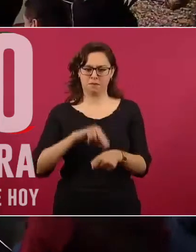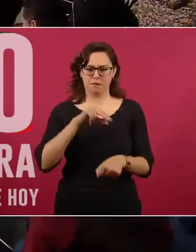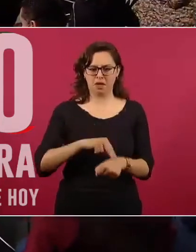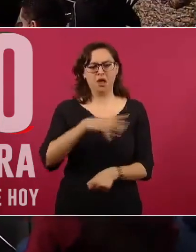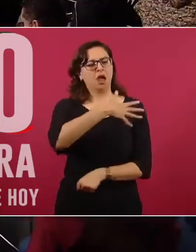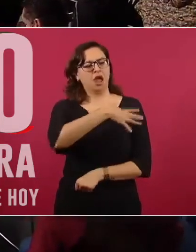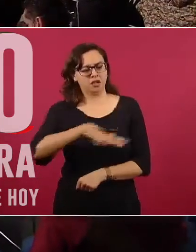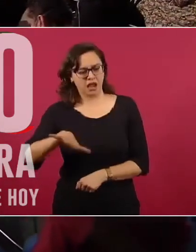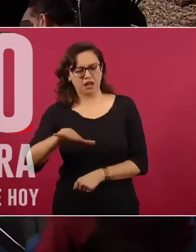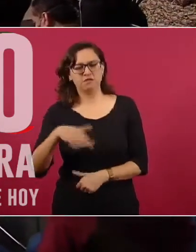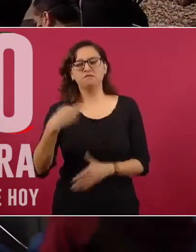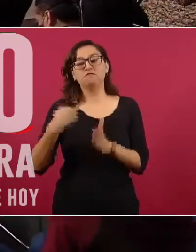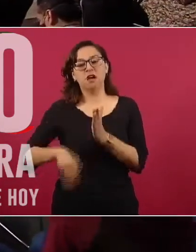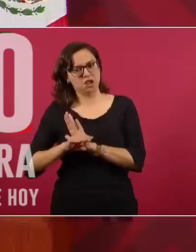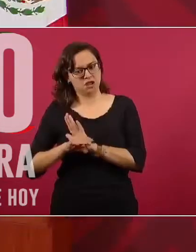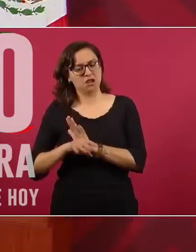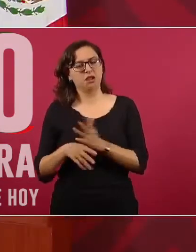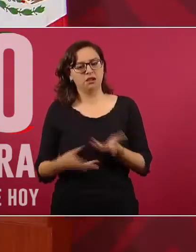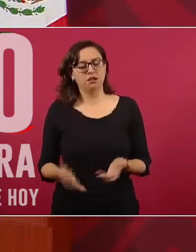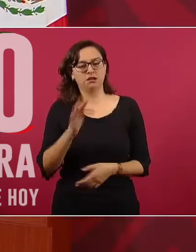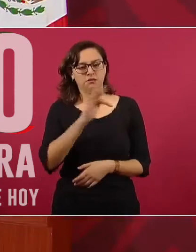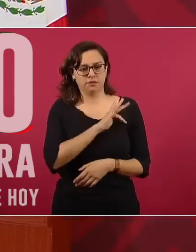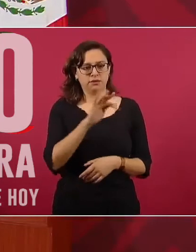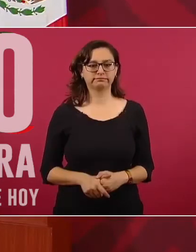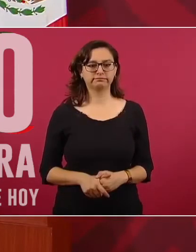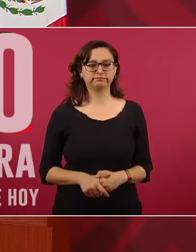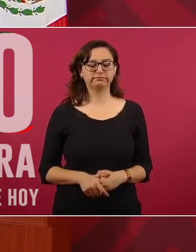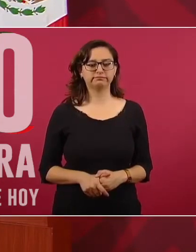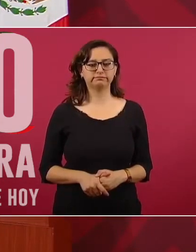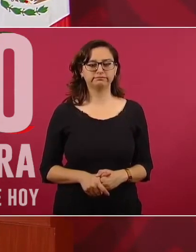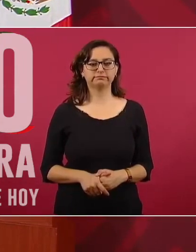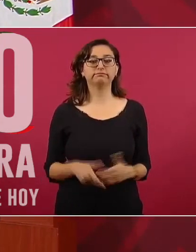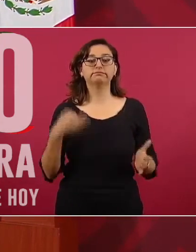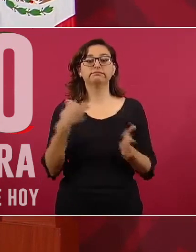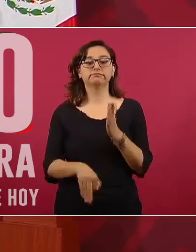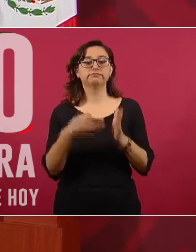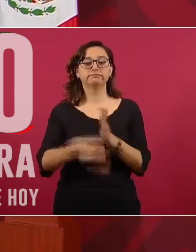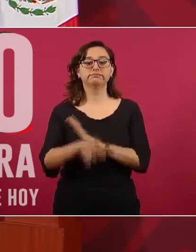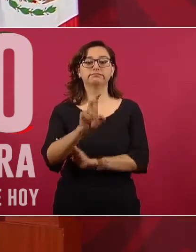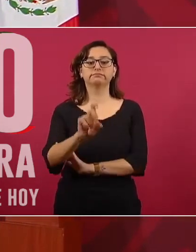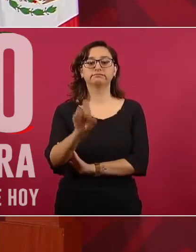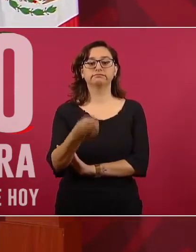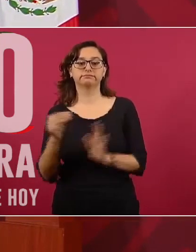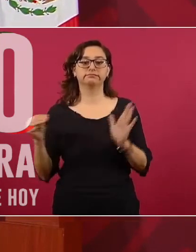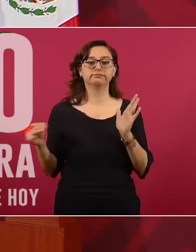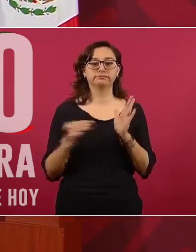menor, si pueden poner la lámina, nos faltan